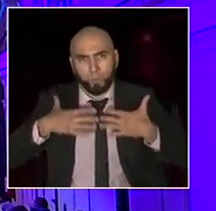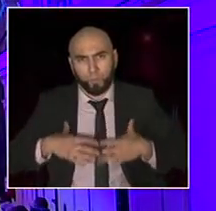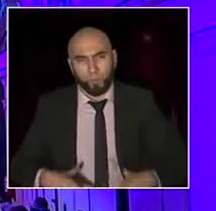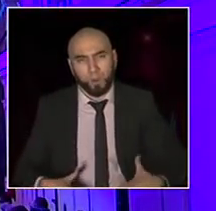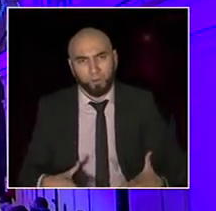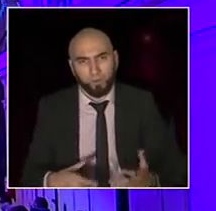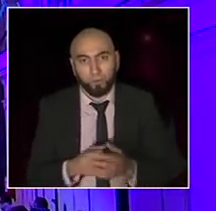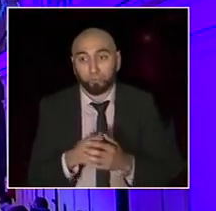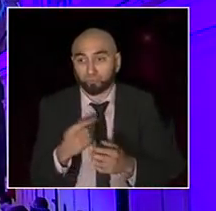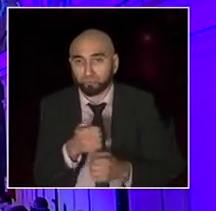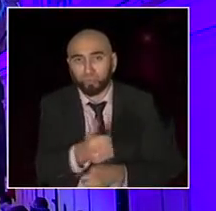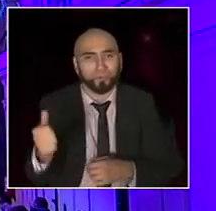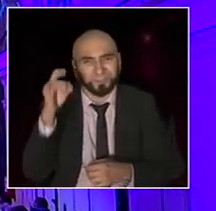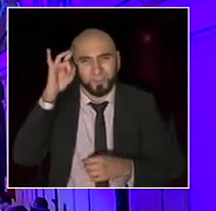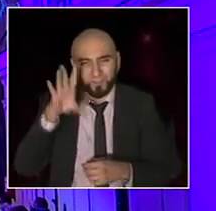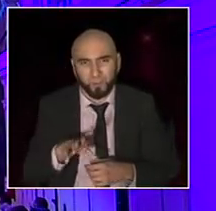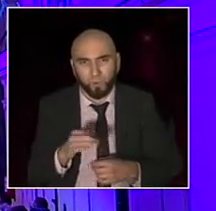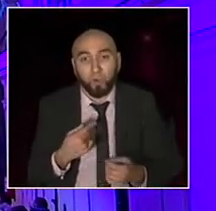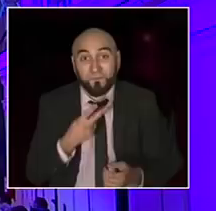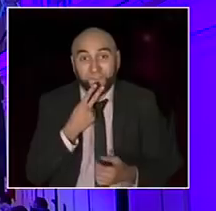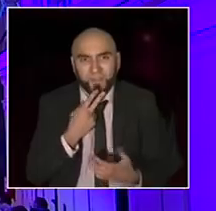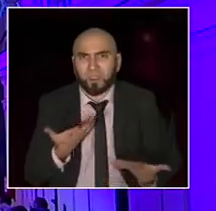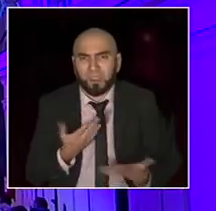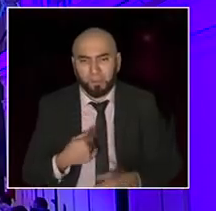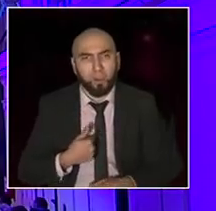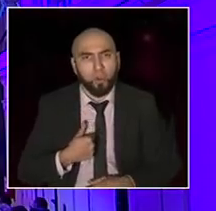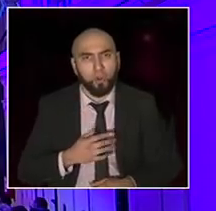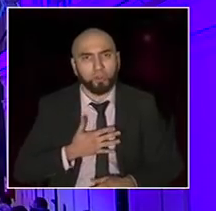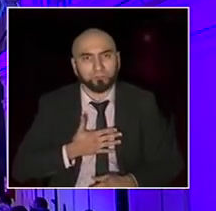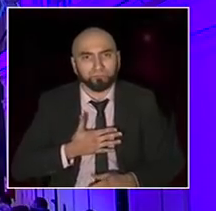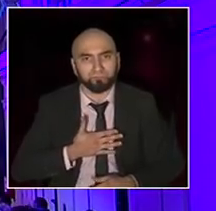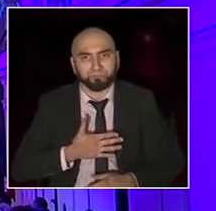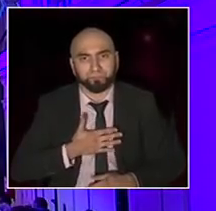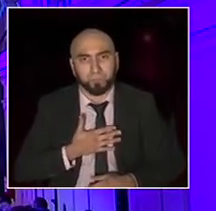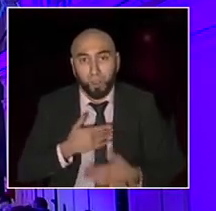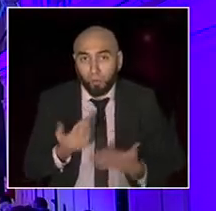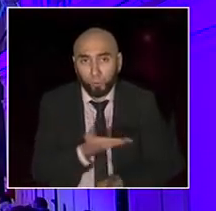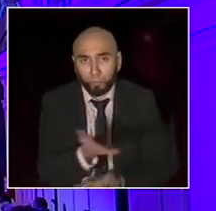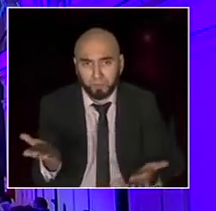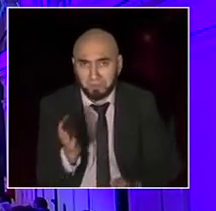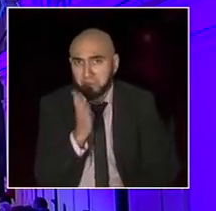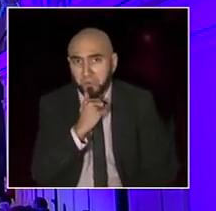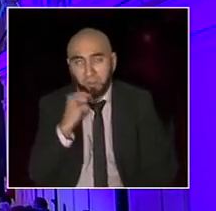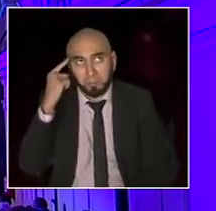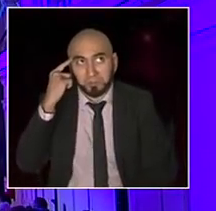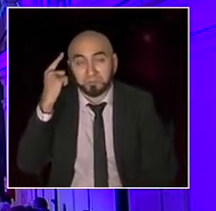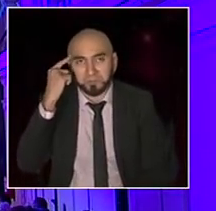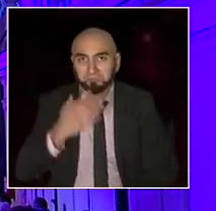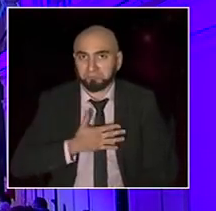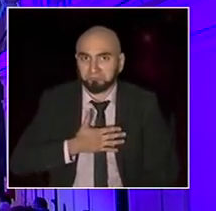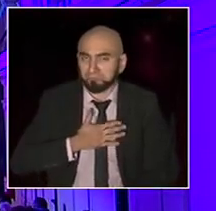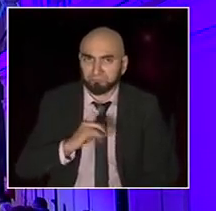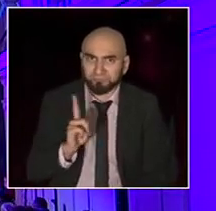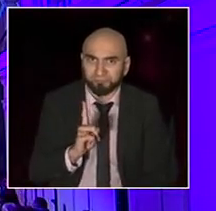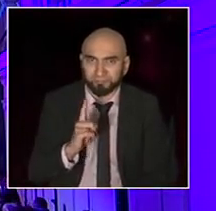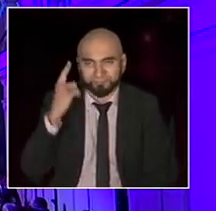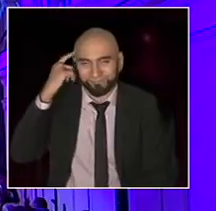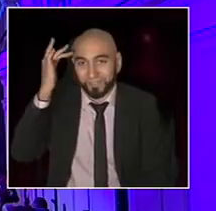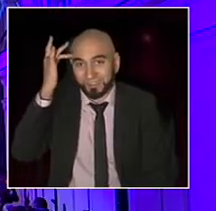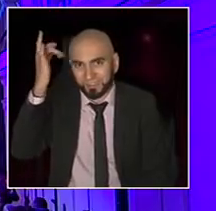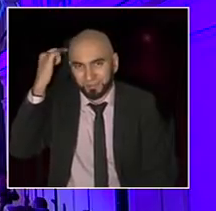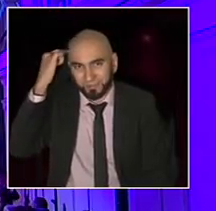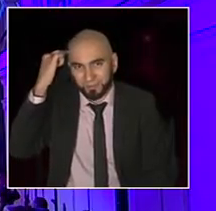tenemos que lograr que nuestro corazón lata. Ninguno de ustedes está preocupado de eso en este instante. Hay un sistema de inteligencia